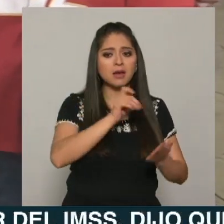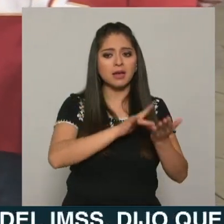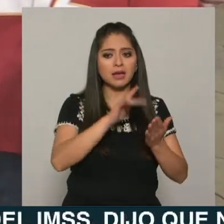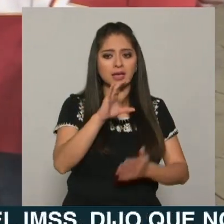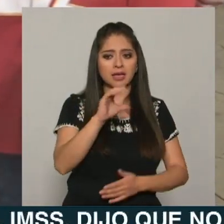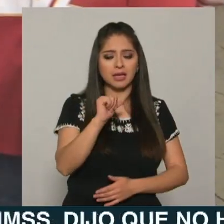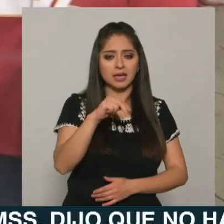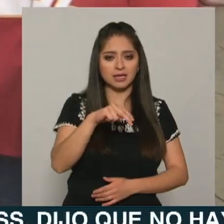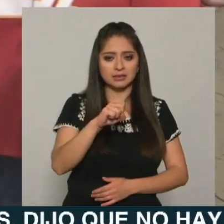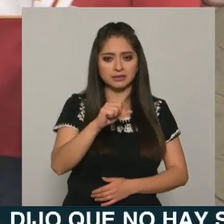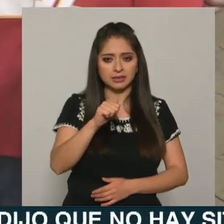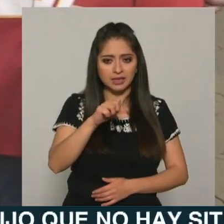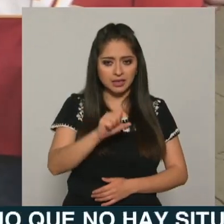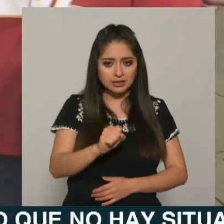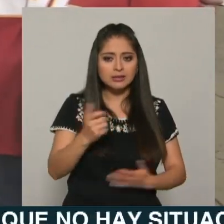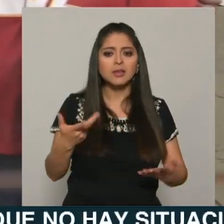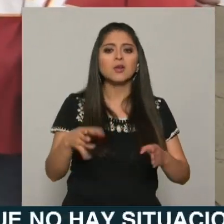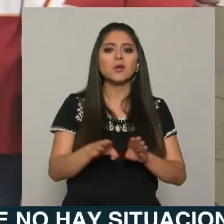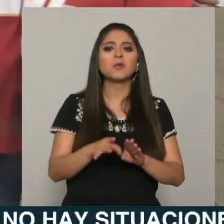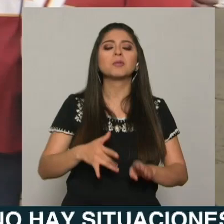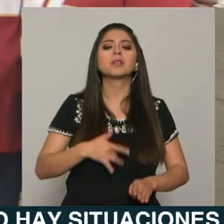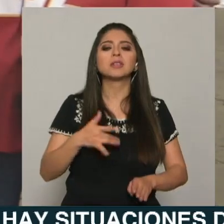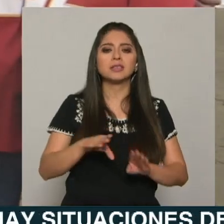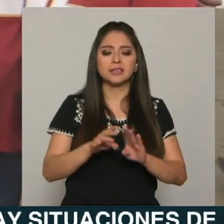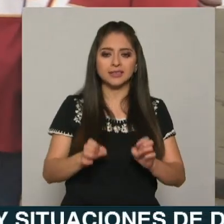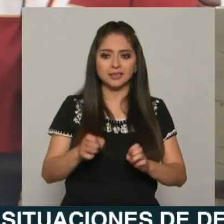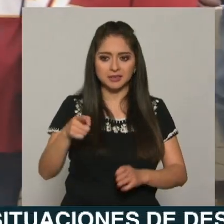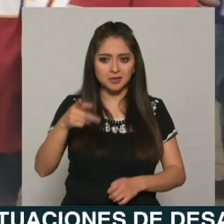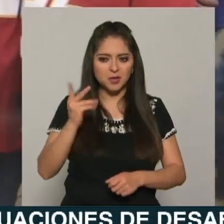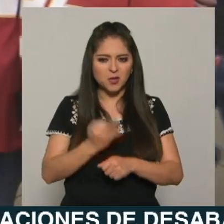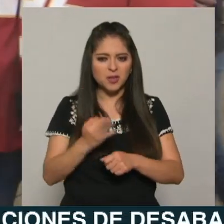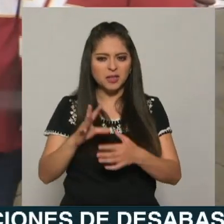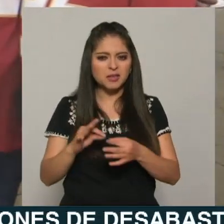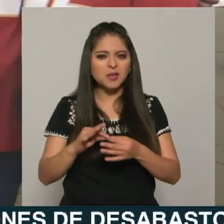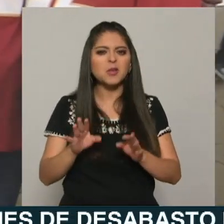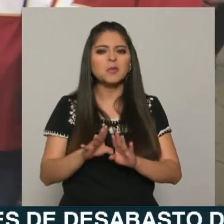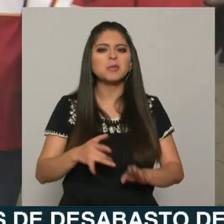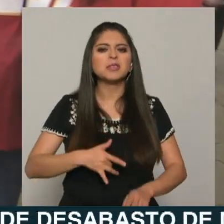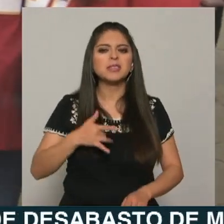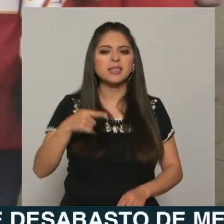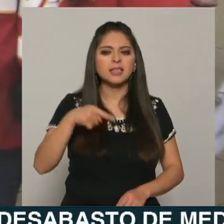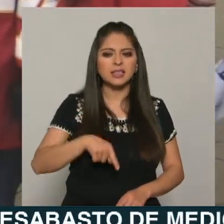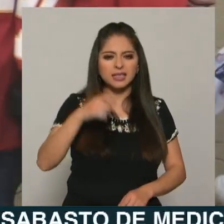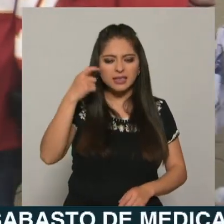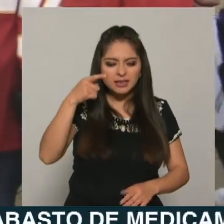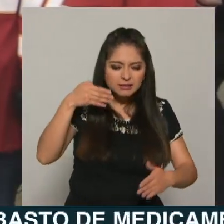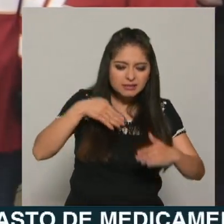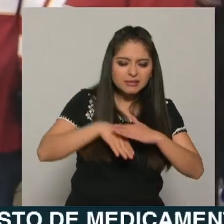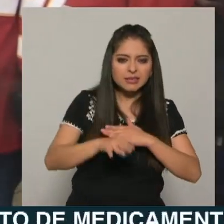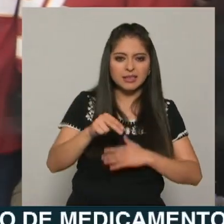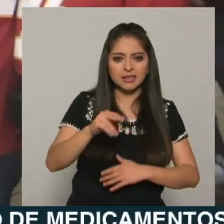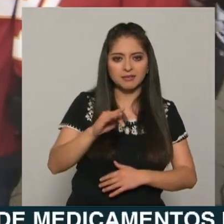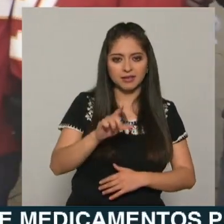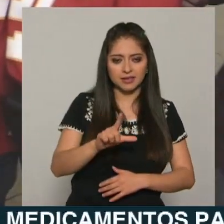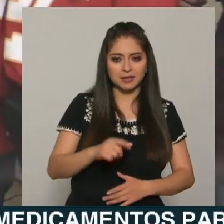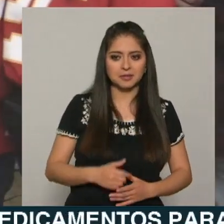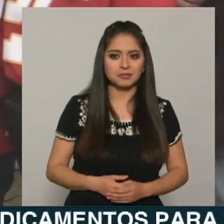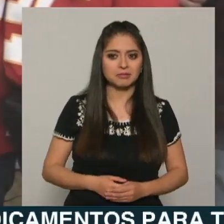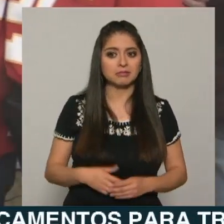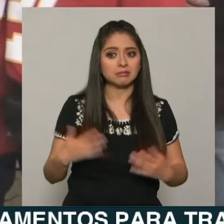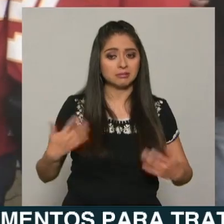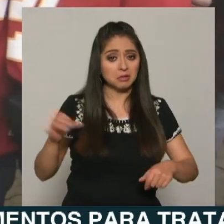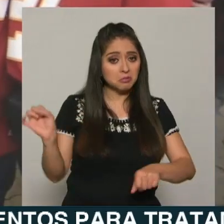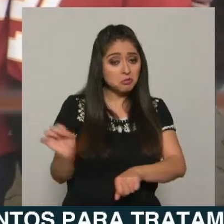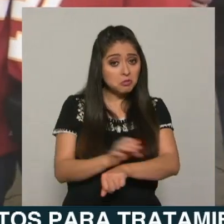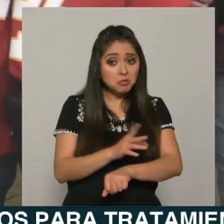Kansas City Chiefs. Chicos, ¿cómo están? Platíquenos qué les parece la experiencia de la NFL. No, muy emocionado, la verdad está muy padre, muy grande el